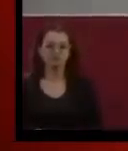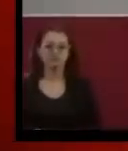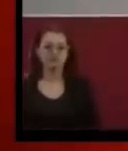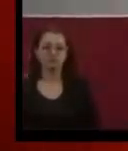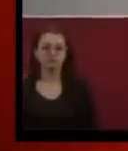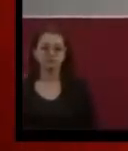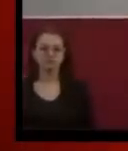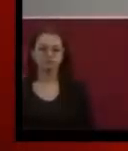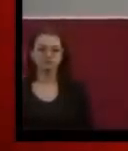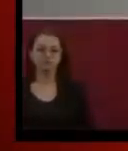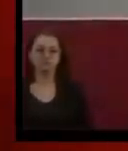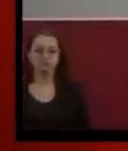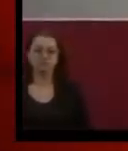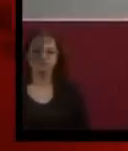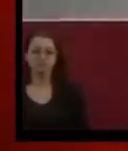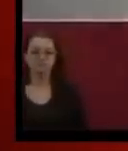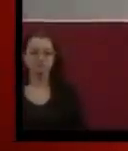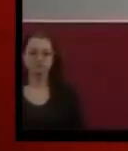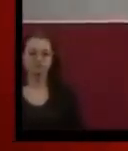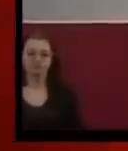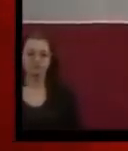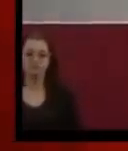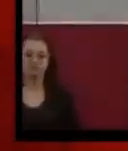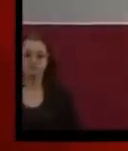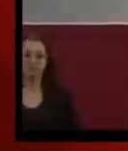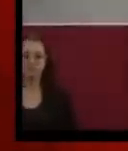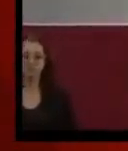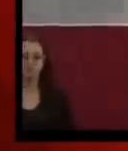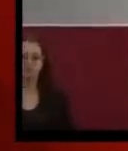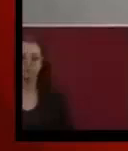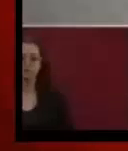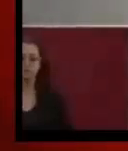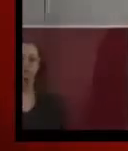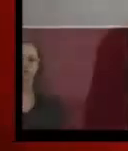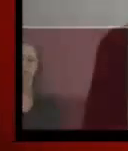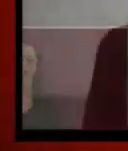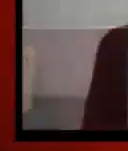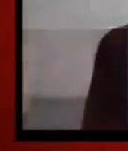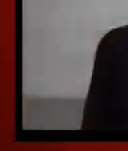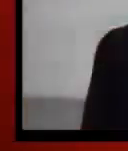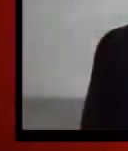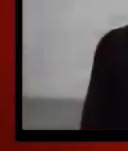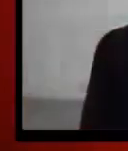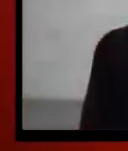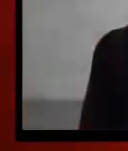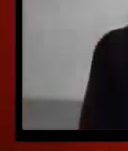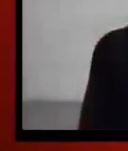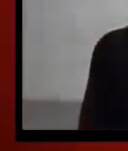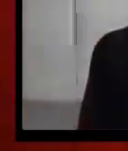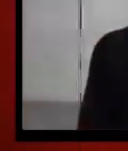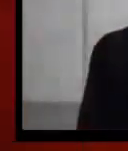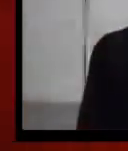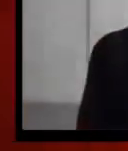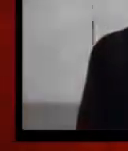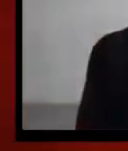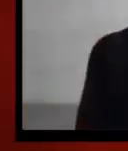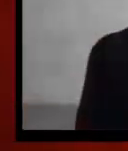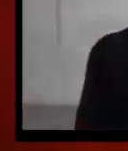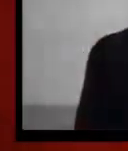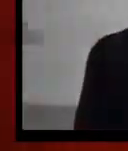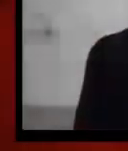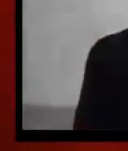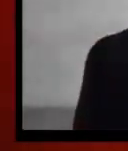combustibles ni el aumento de impuestos, pues los recursos saldrán del Fondo de Estabilización de México. Fue así que con mucha esperanza dio este